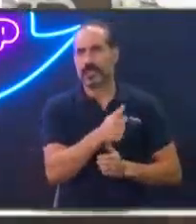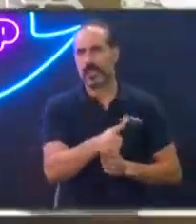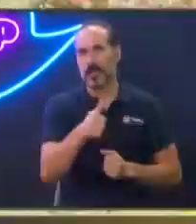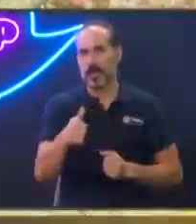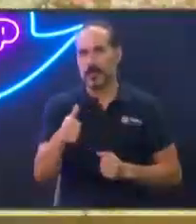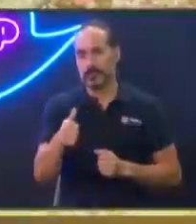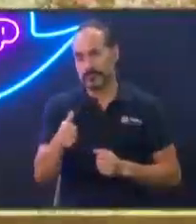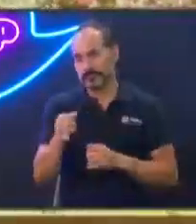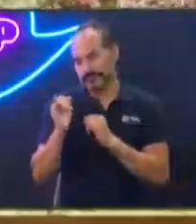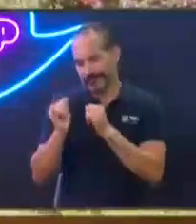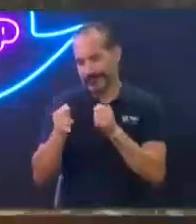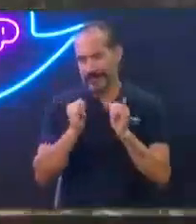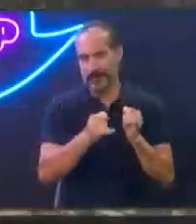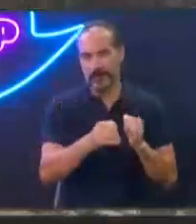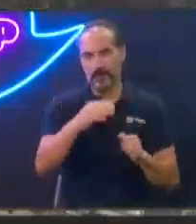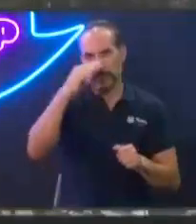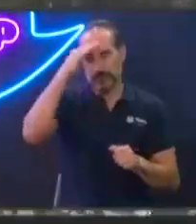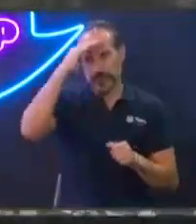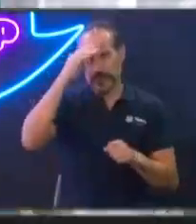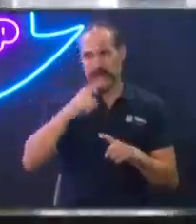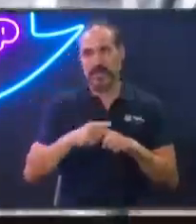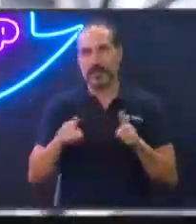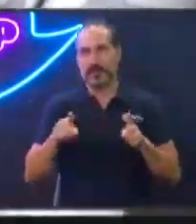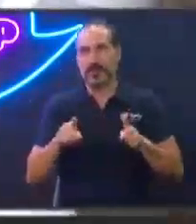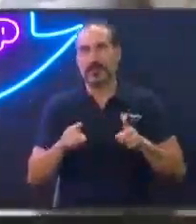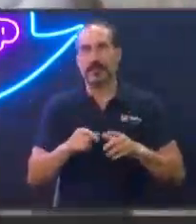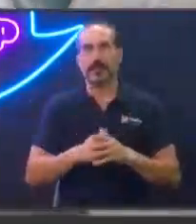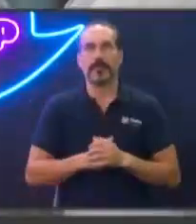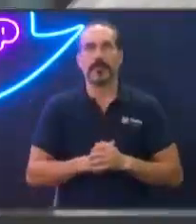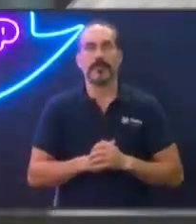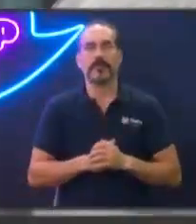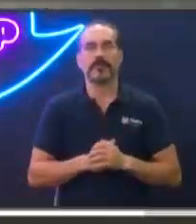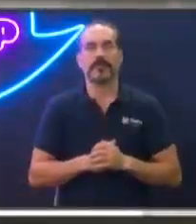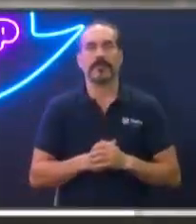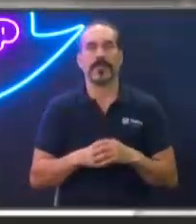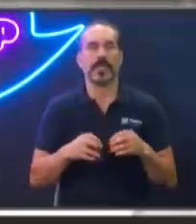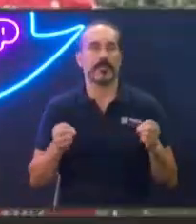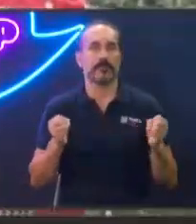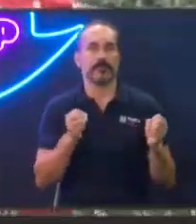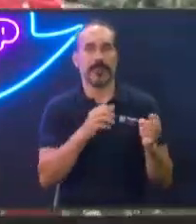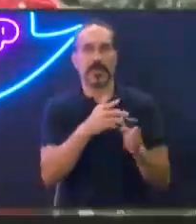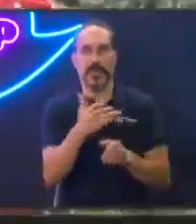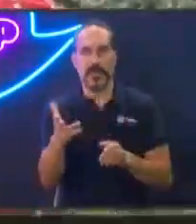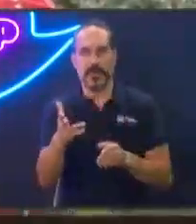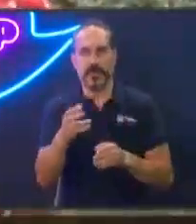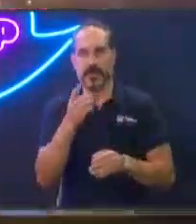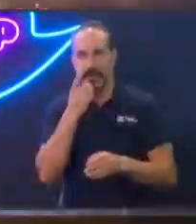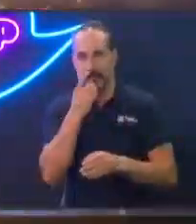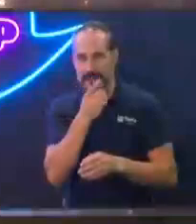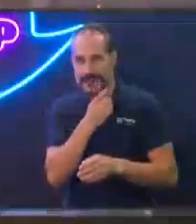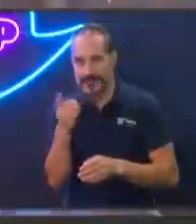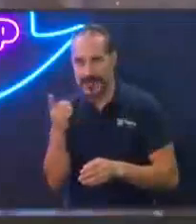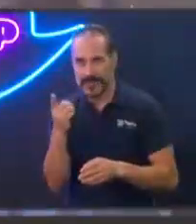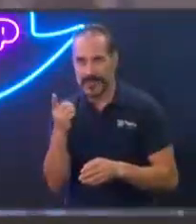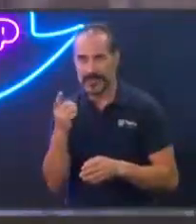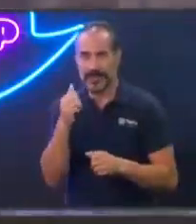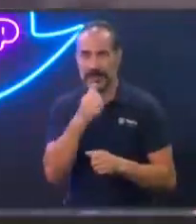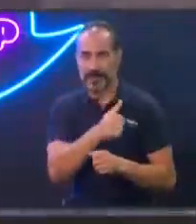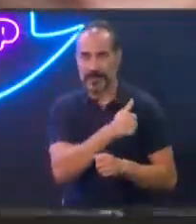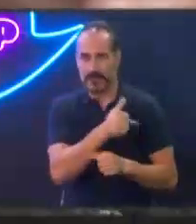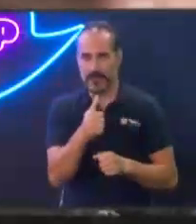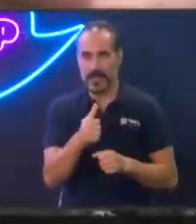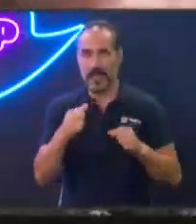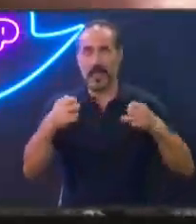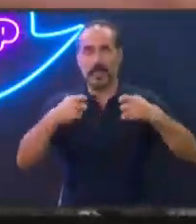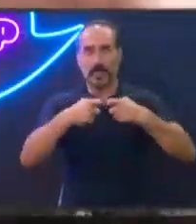tiene una forma de pensar ser y actuar que les permite ser creativos y proactivos que cada uno tiene dones y